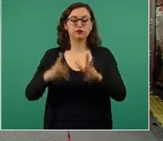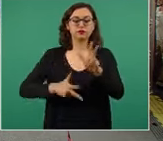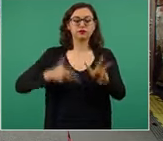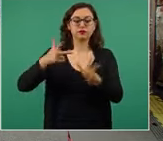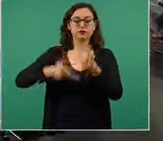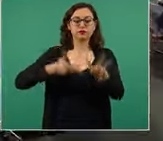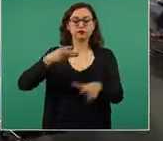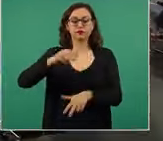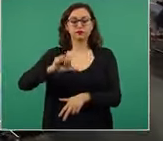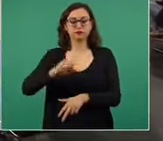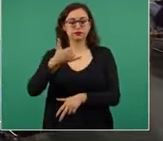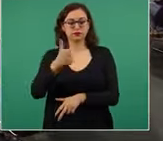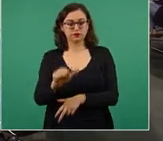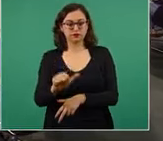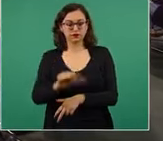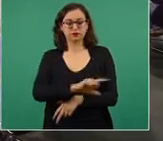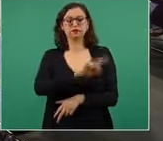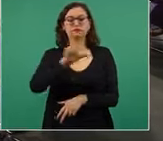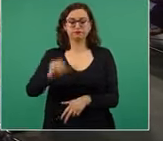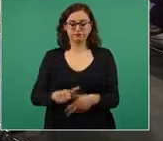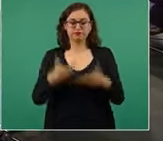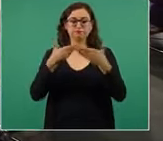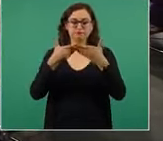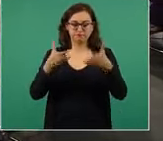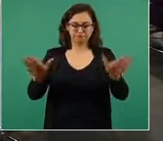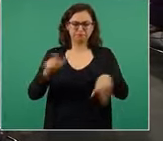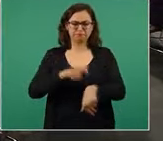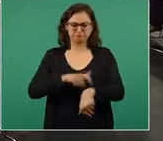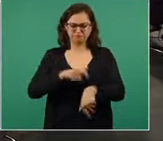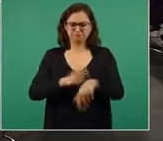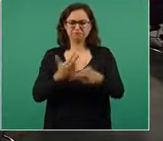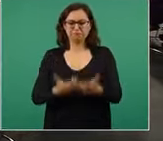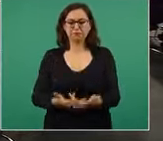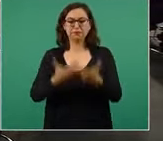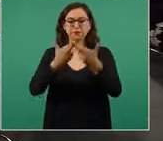Maya y luego abrimos, nos da tiempo.